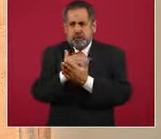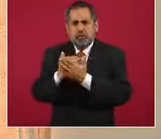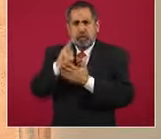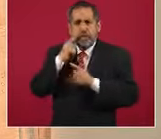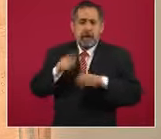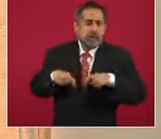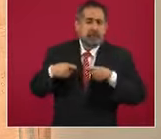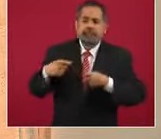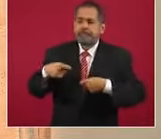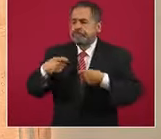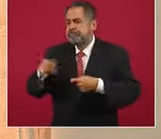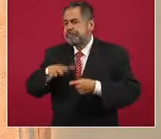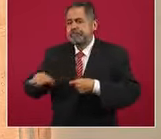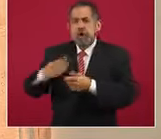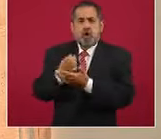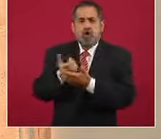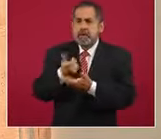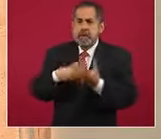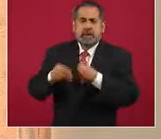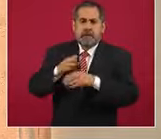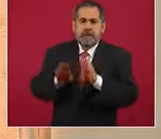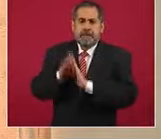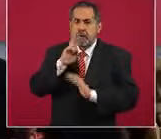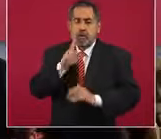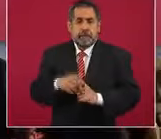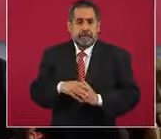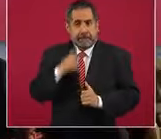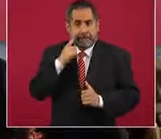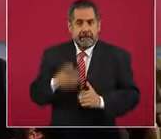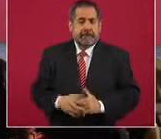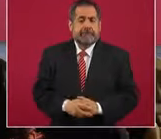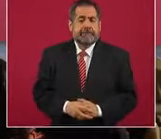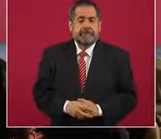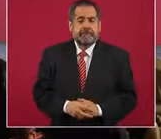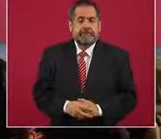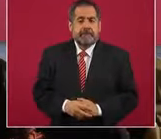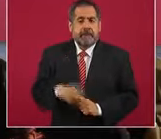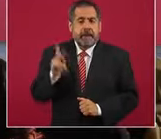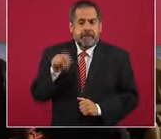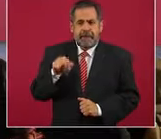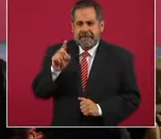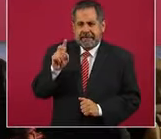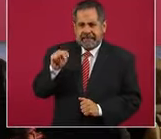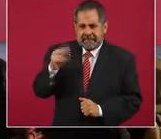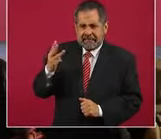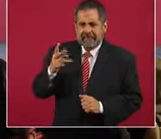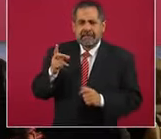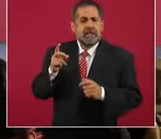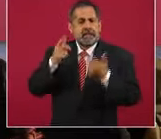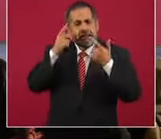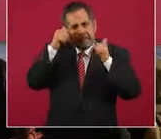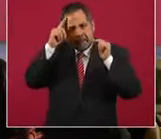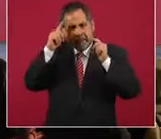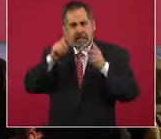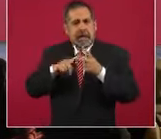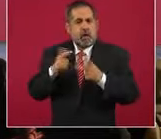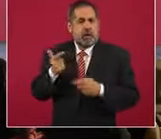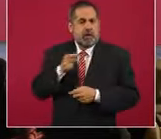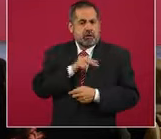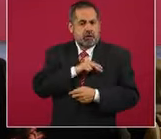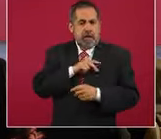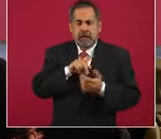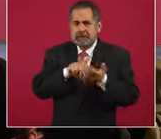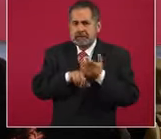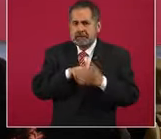económico y social del país. La que sigue. En lo que se refiere a este plan DN3, Plan Marina y Plan de la Guardia Nacional, en lo que se